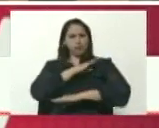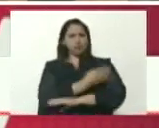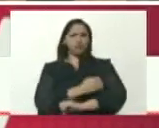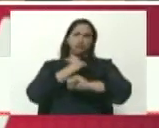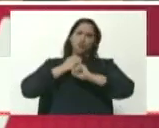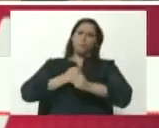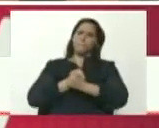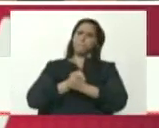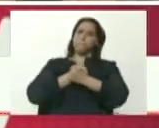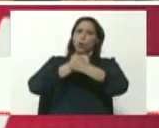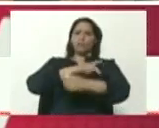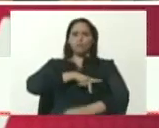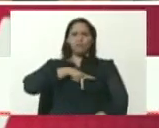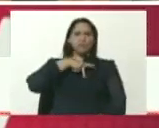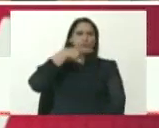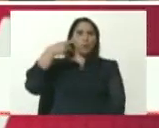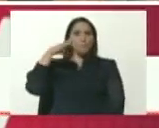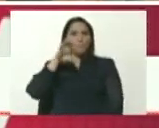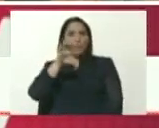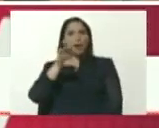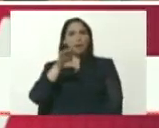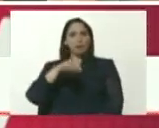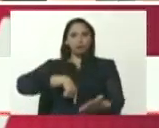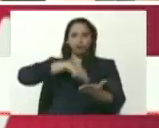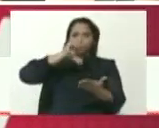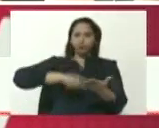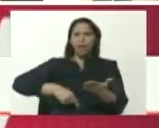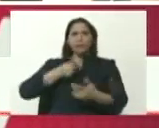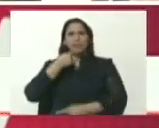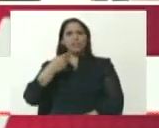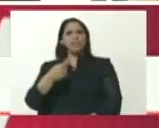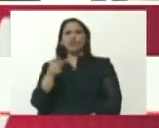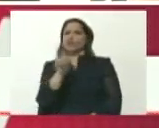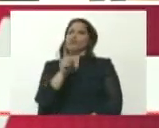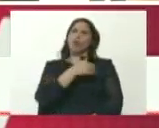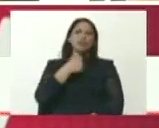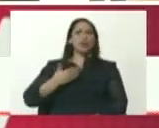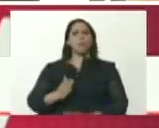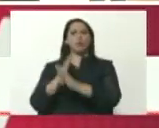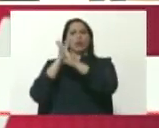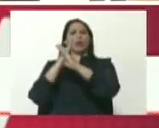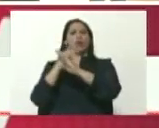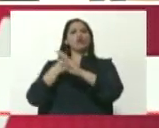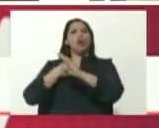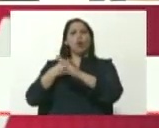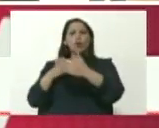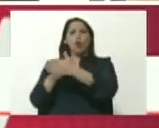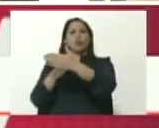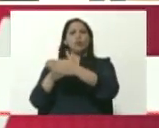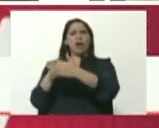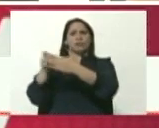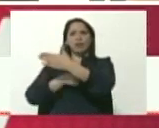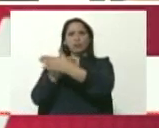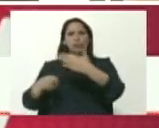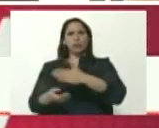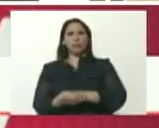su amor, con su pasión patria, a poner la firma y a decir no quiero bloqueo, estoy en contra de las sanciones?